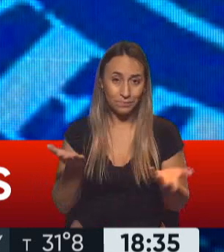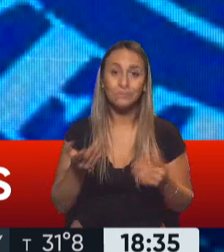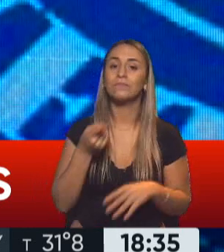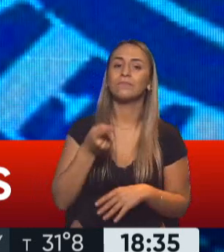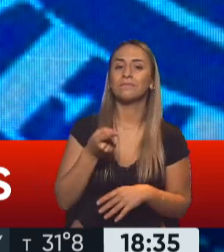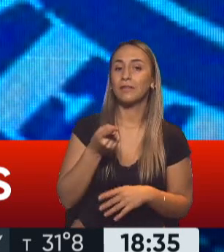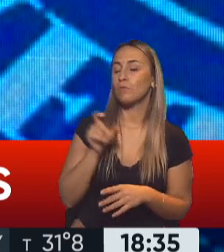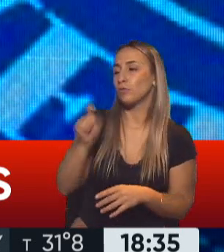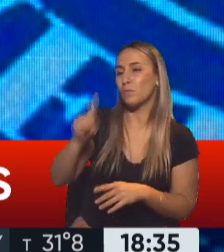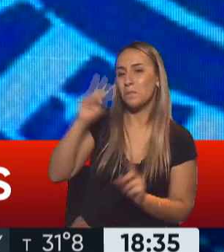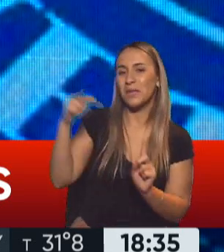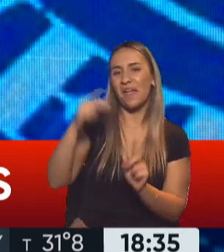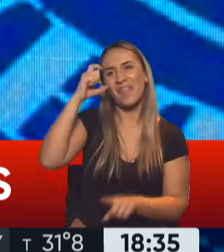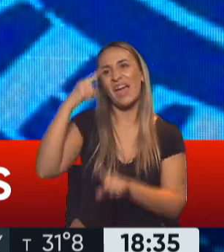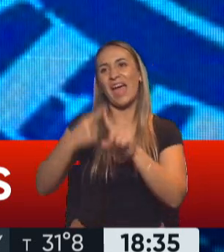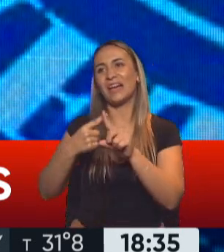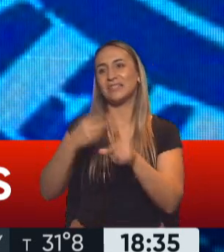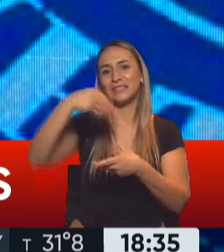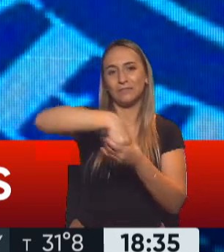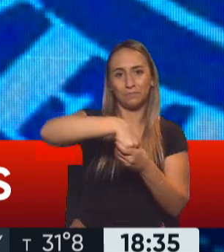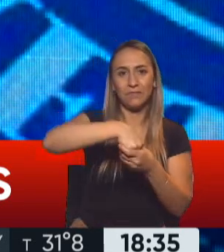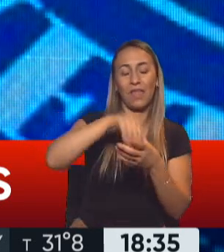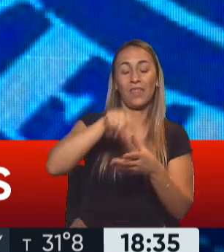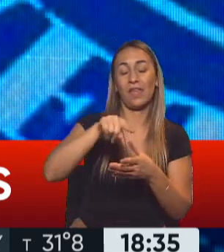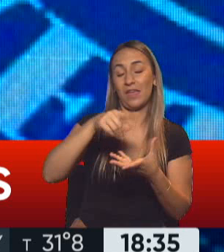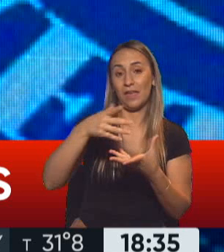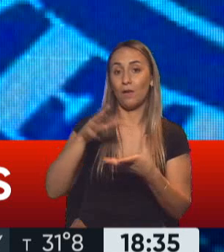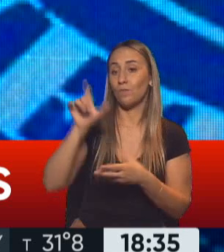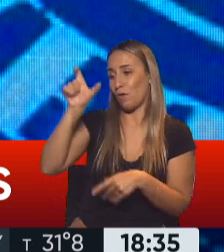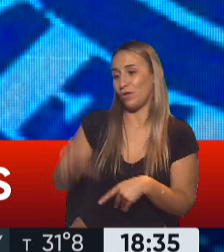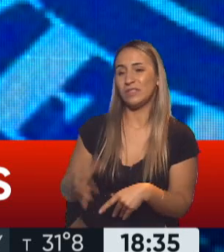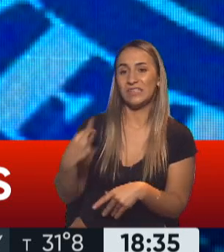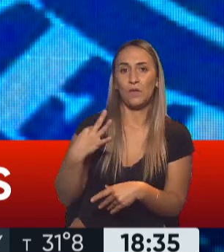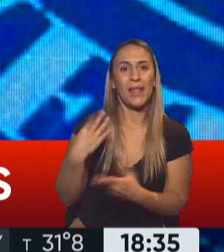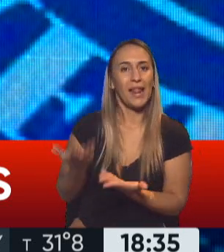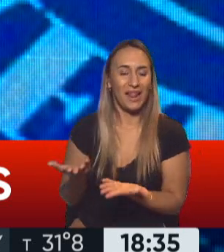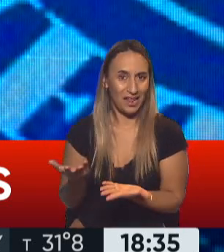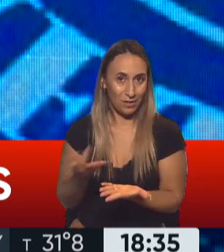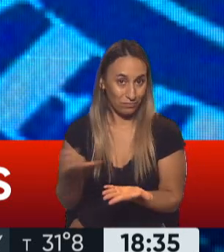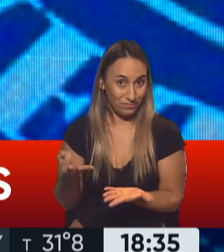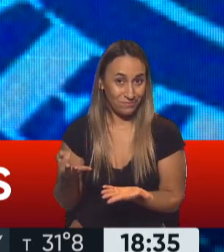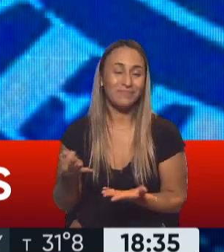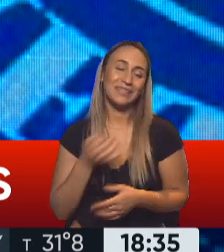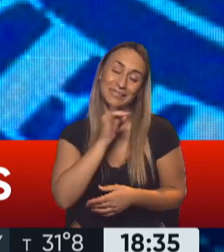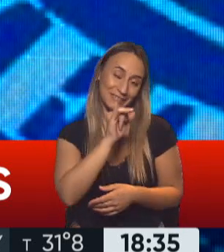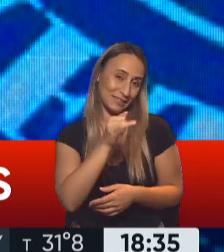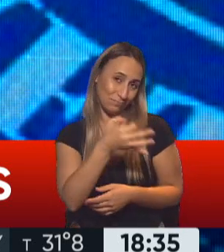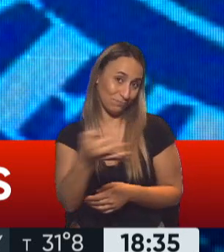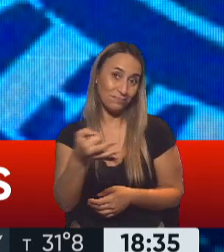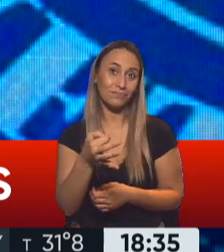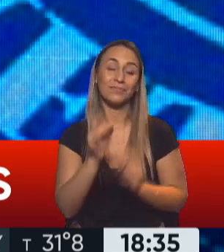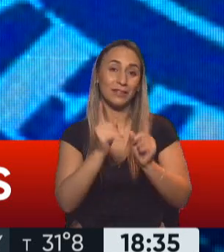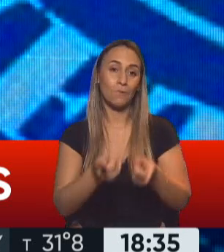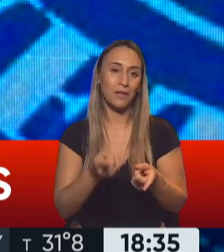en cuenta, digamos, su condición de ciudadano de Argentina. Sí, no te quepa duda, y sobre todo teniendo